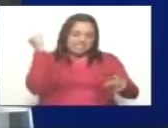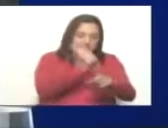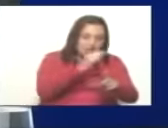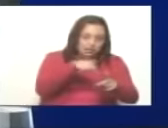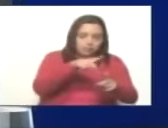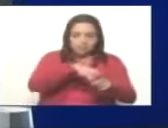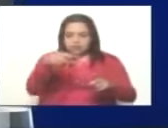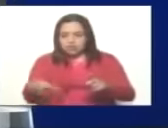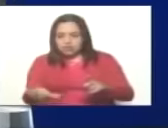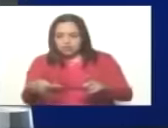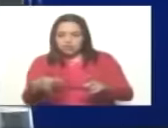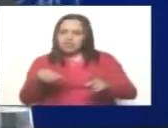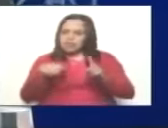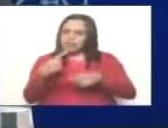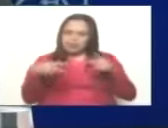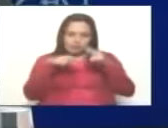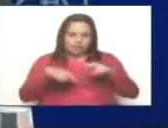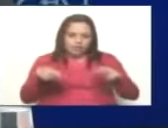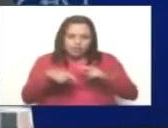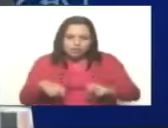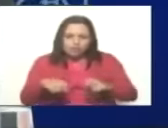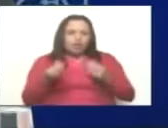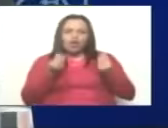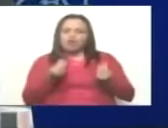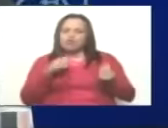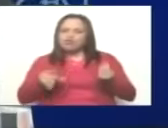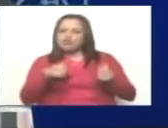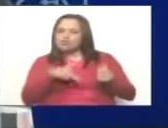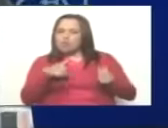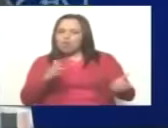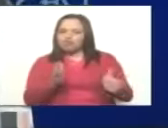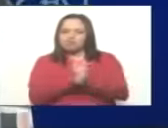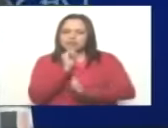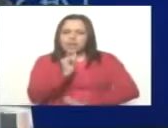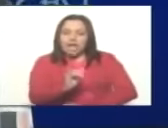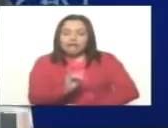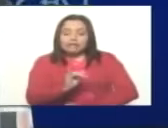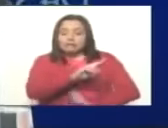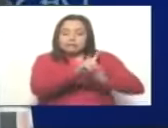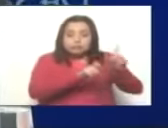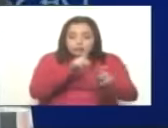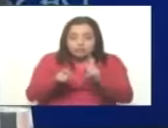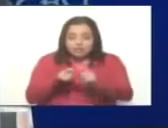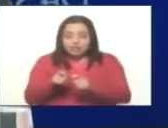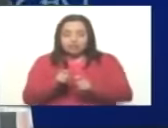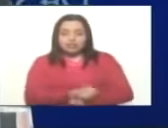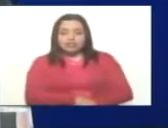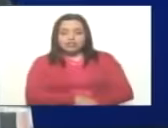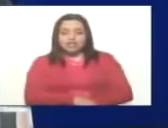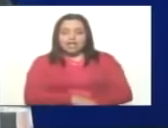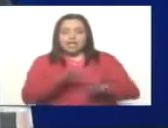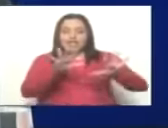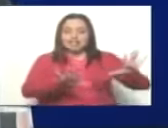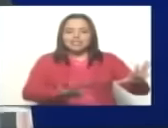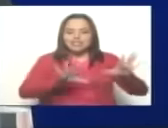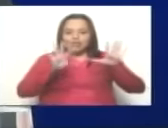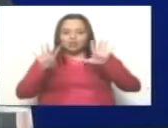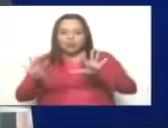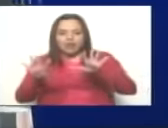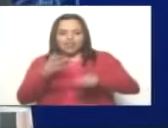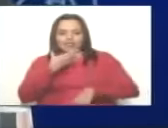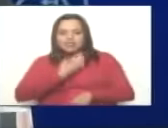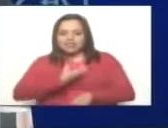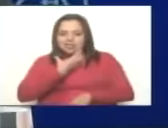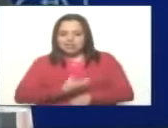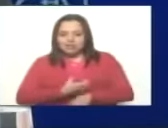¿cómo llegamos ahí? Bueno, en el interrogatorio, uh-huh. Que allá iba. Ya el 19 de diciembre,